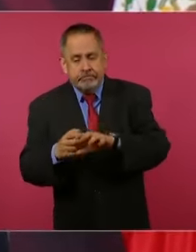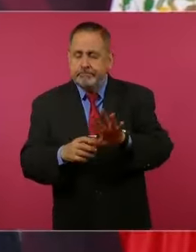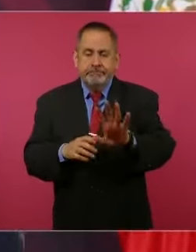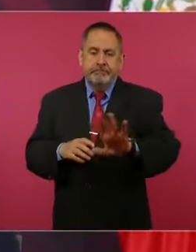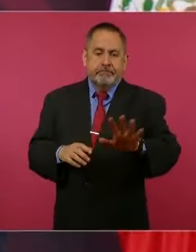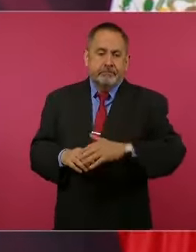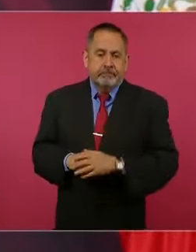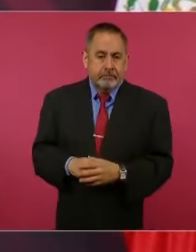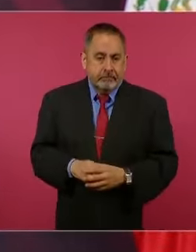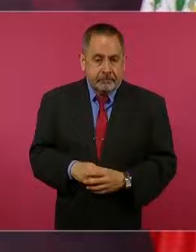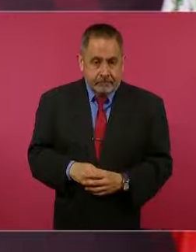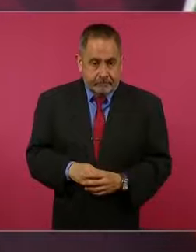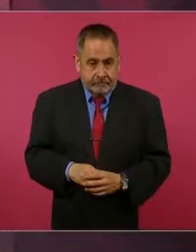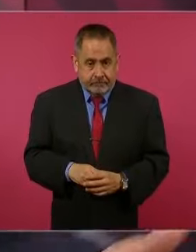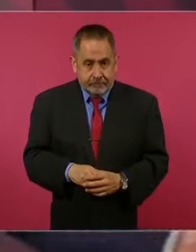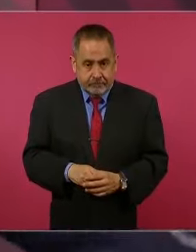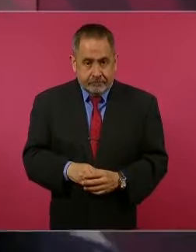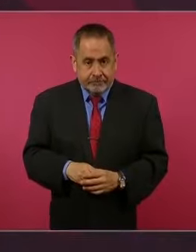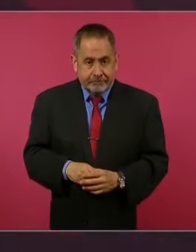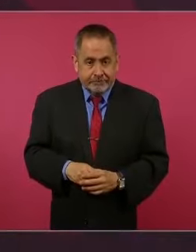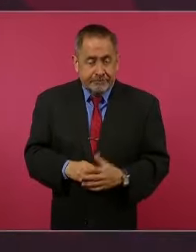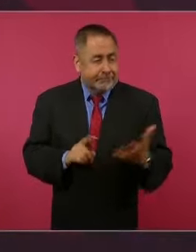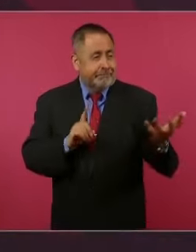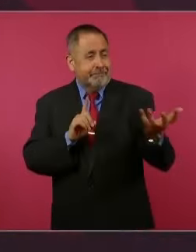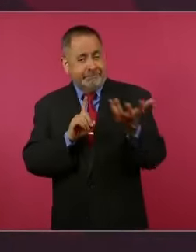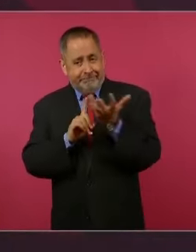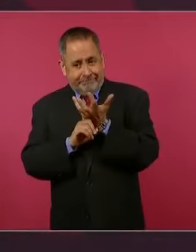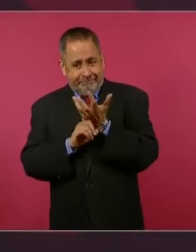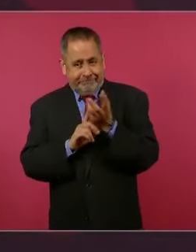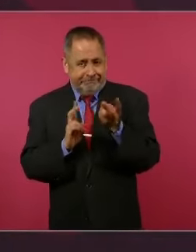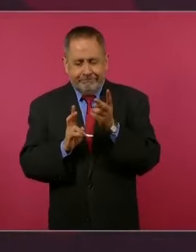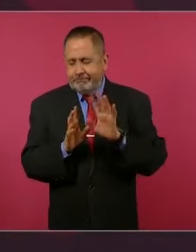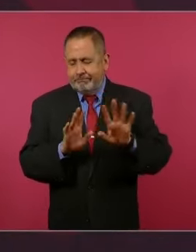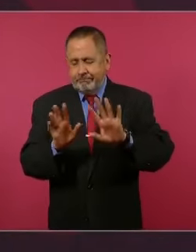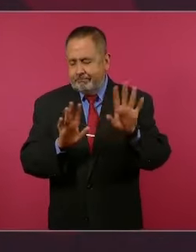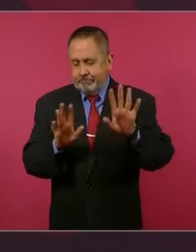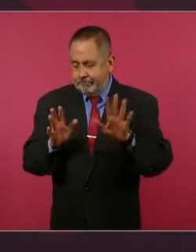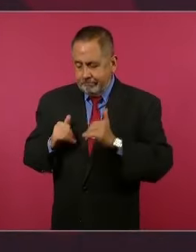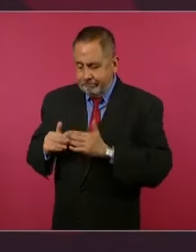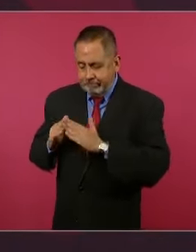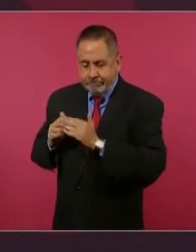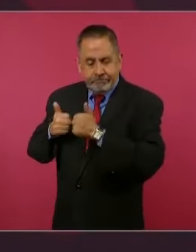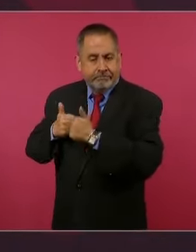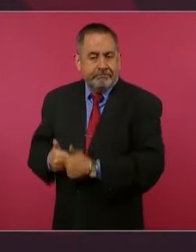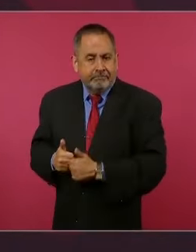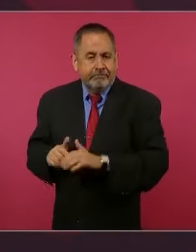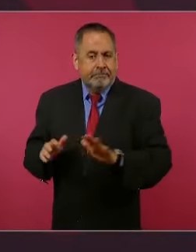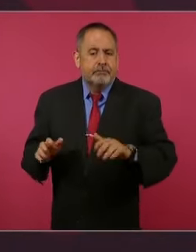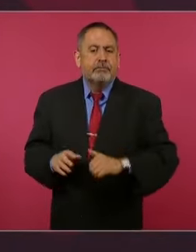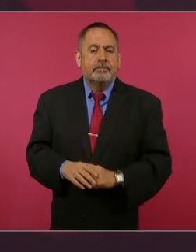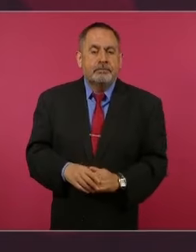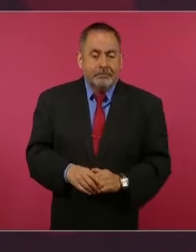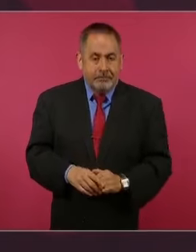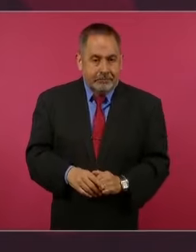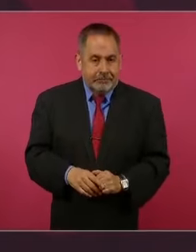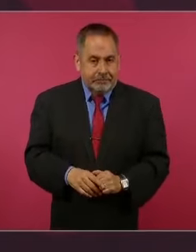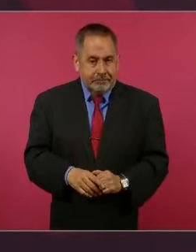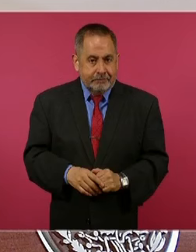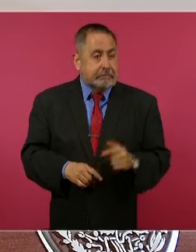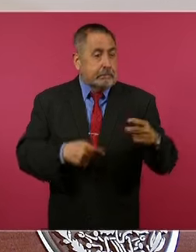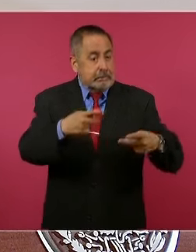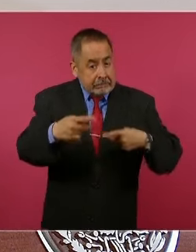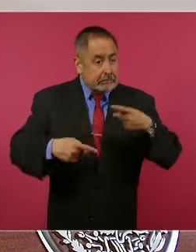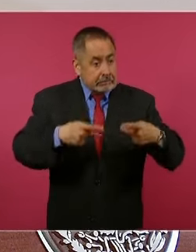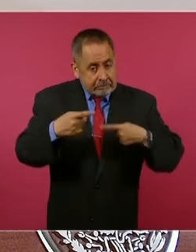salgo este pues ahí me van a seguir este